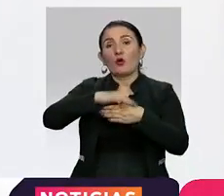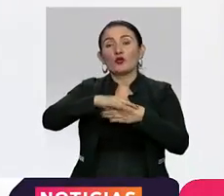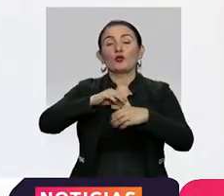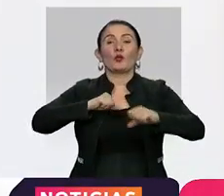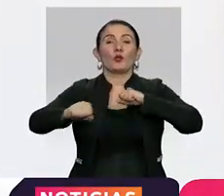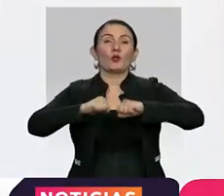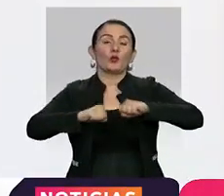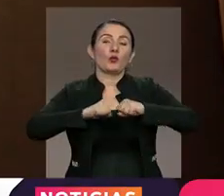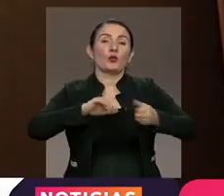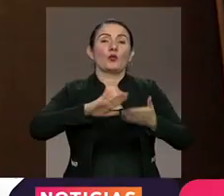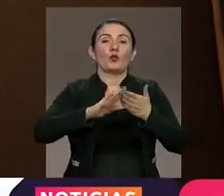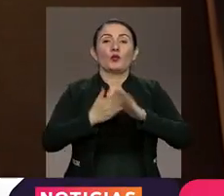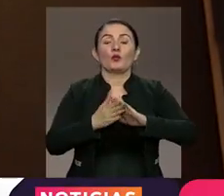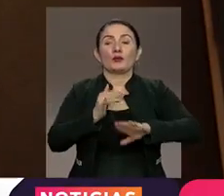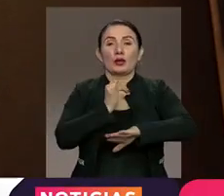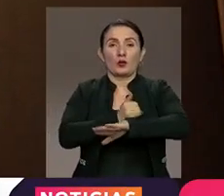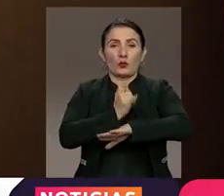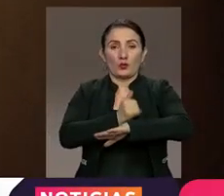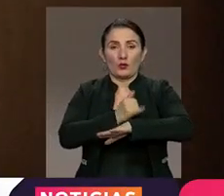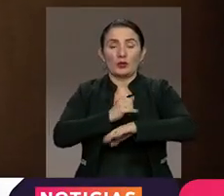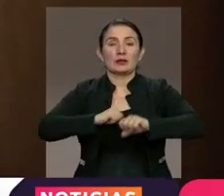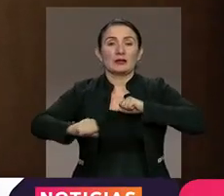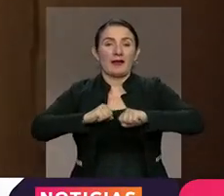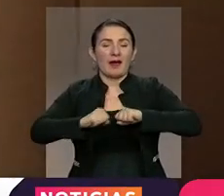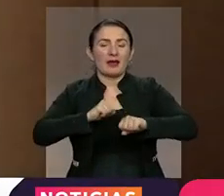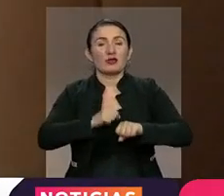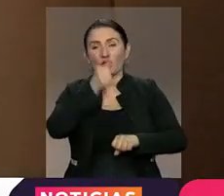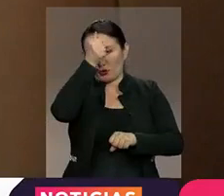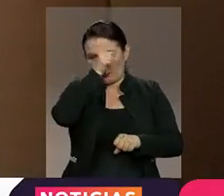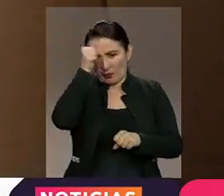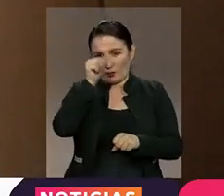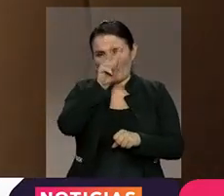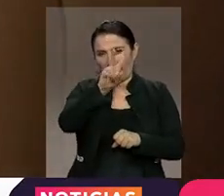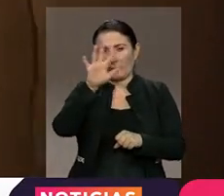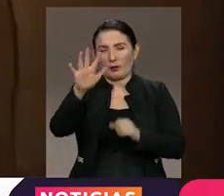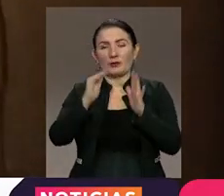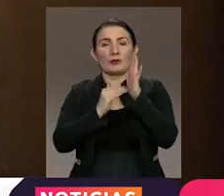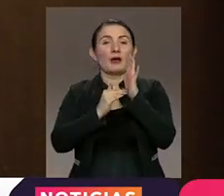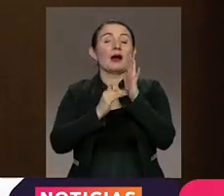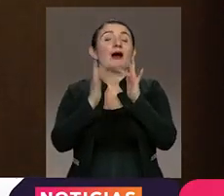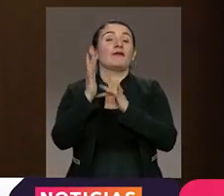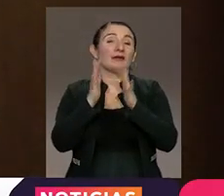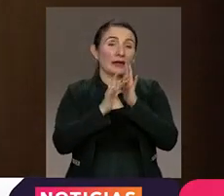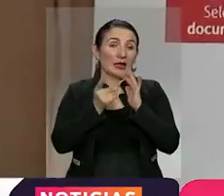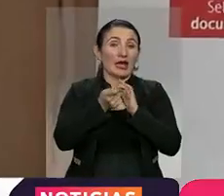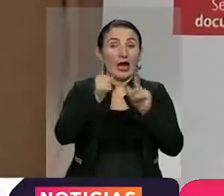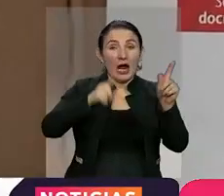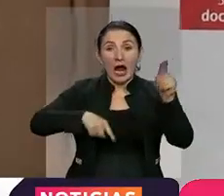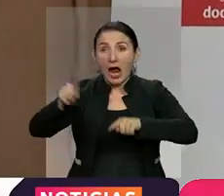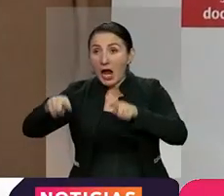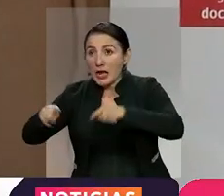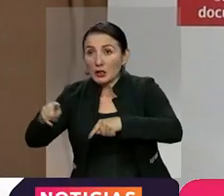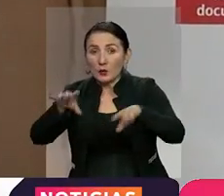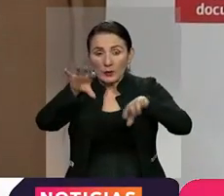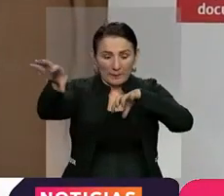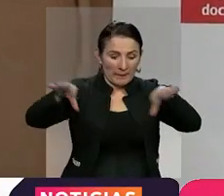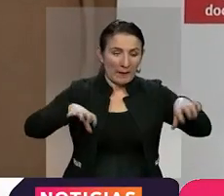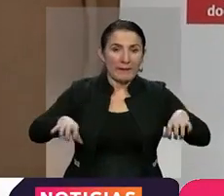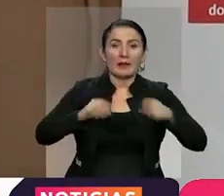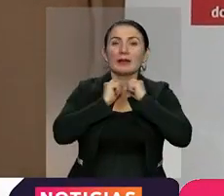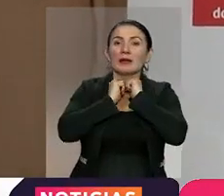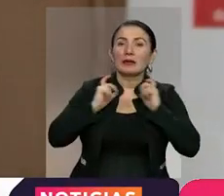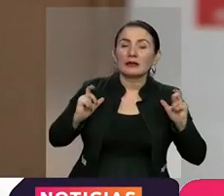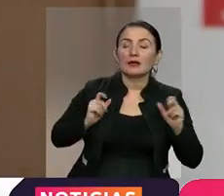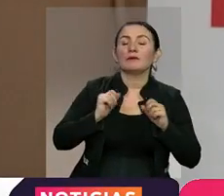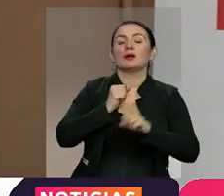acción comunal que se registra en el país. Este domingo 24 de abril se realizará la jornada electoral de algunas JAC, ubicadas en Engativá,